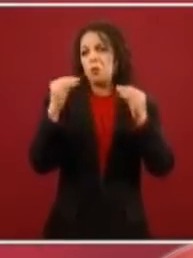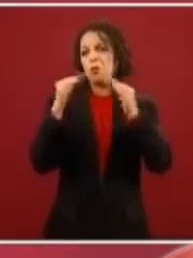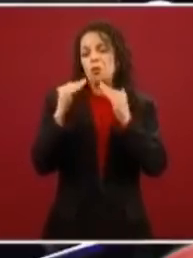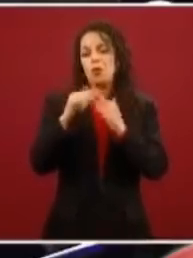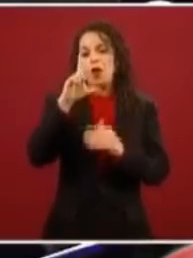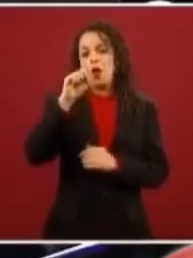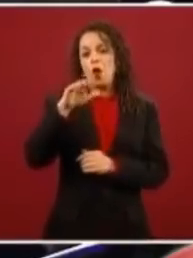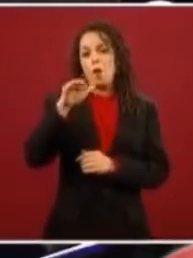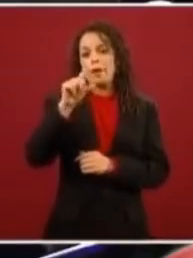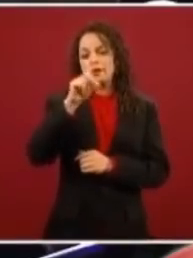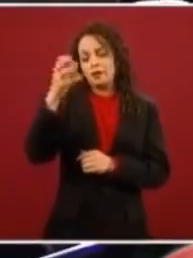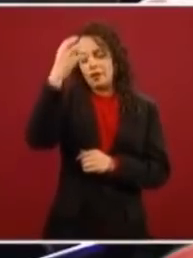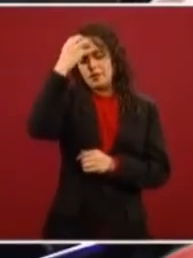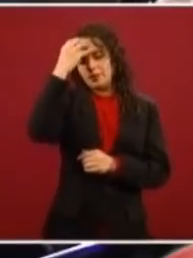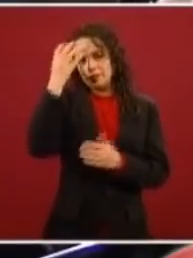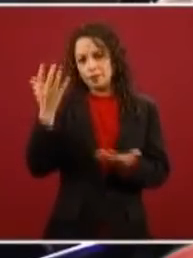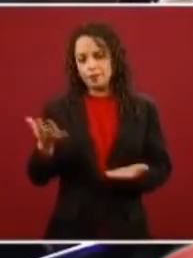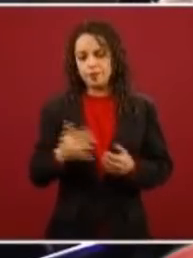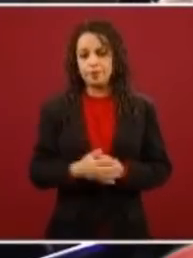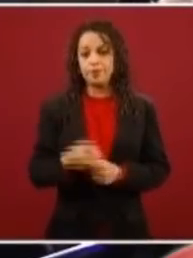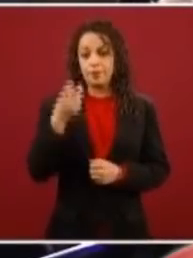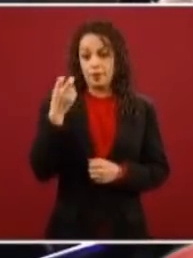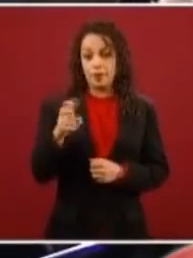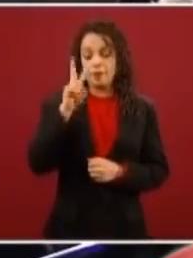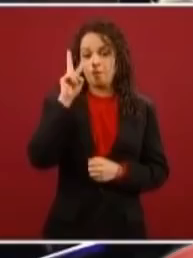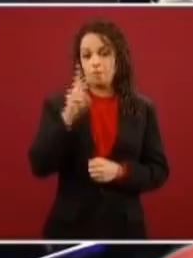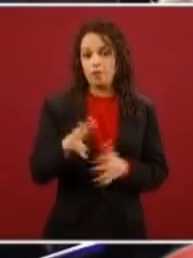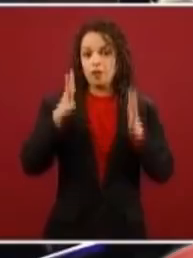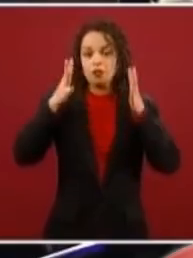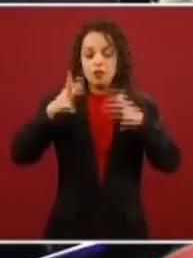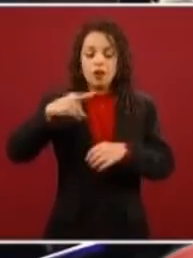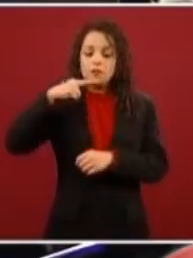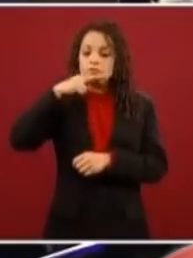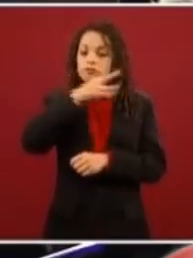Chapultepec. De manera inmediata, también por